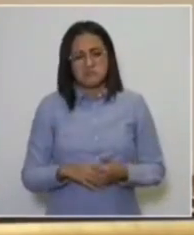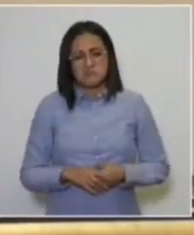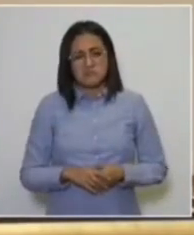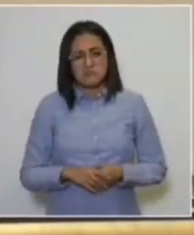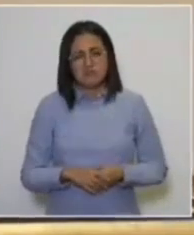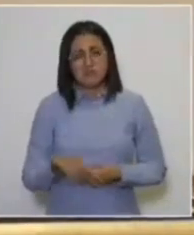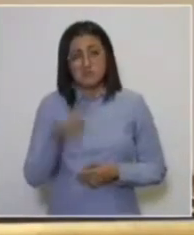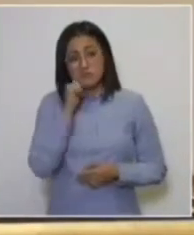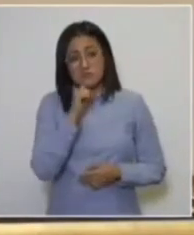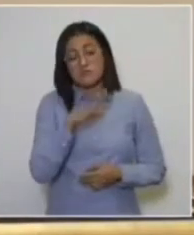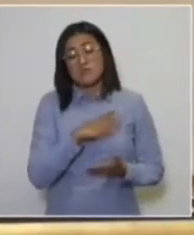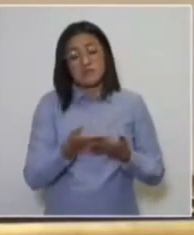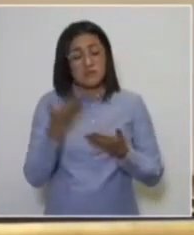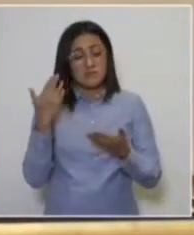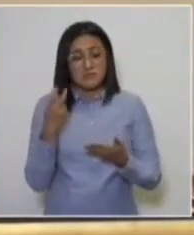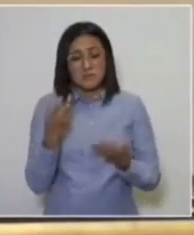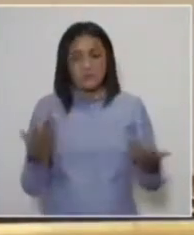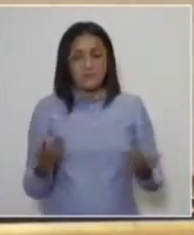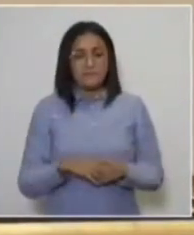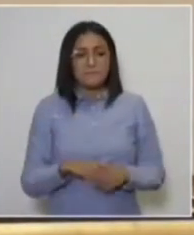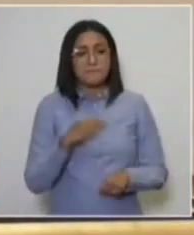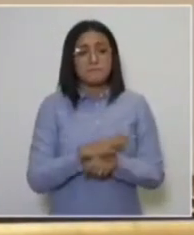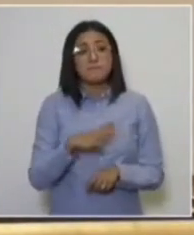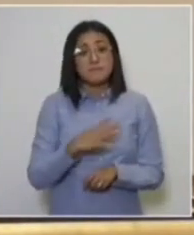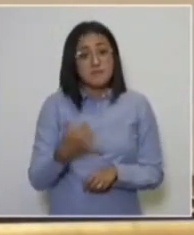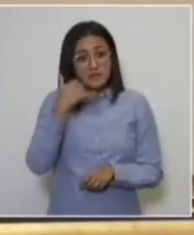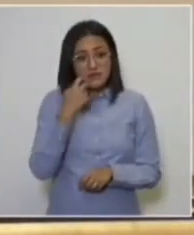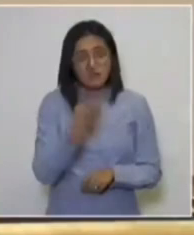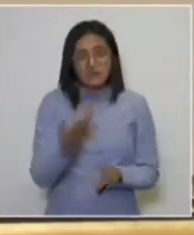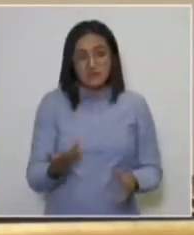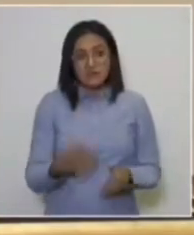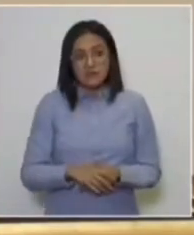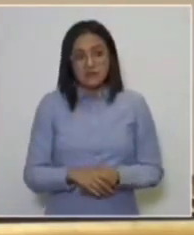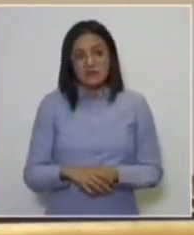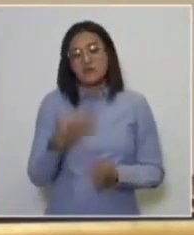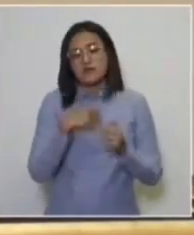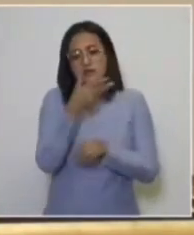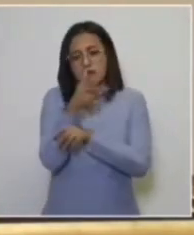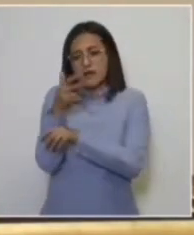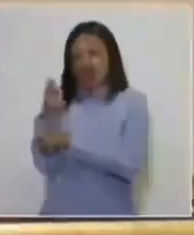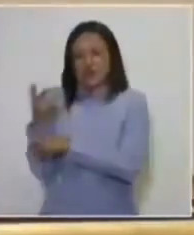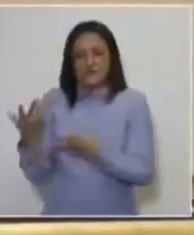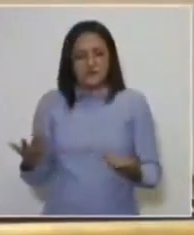Nada más que eso siempre ha existido. Nada más que ahora hay teléfonos, ¿verdad? Y todo se graba.